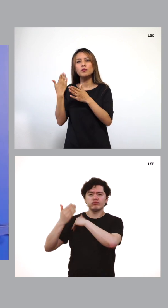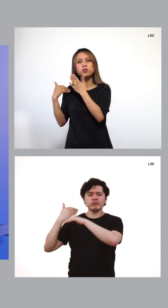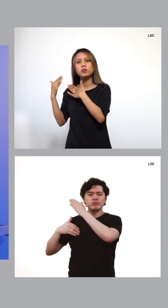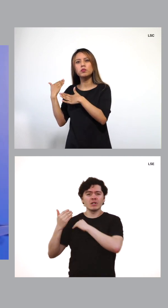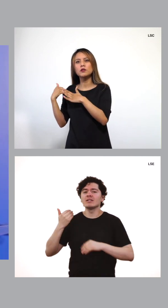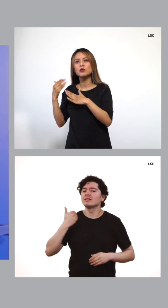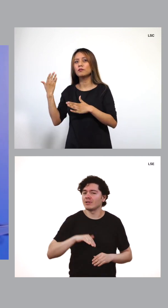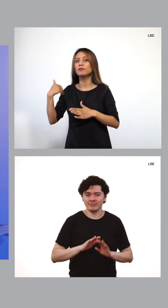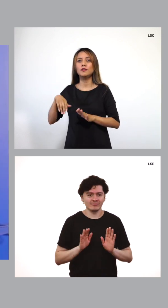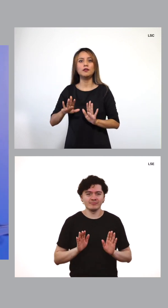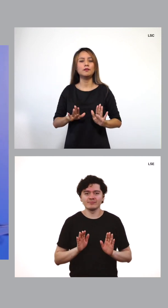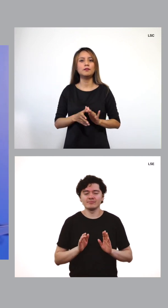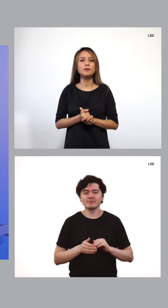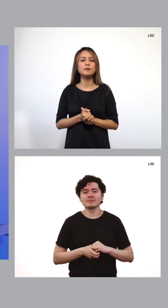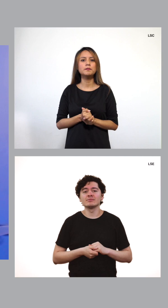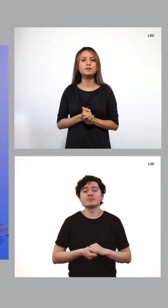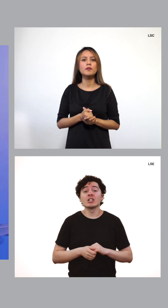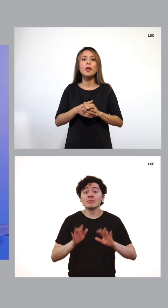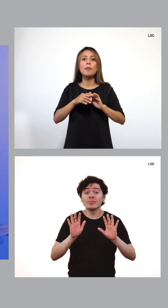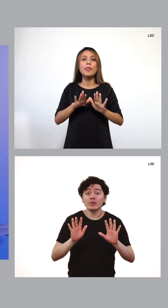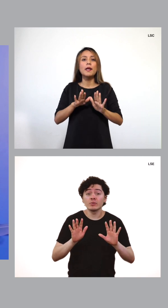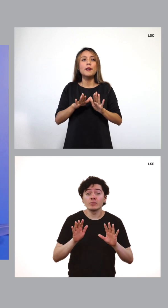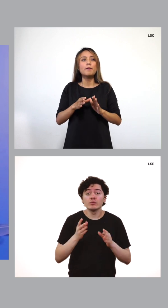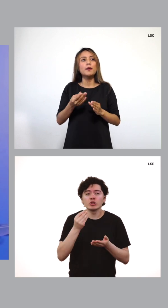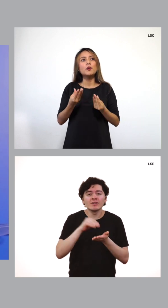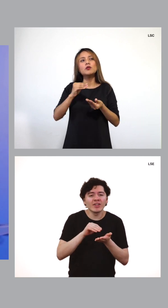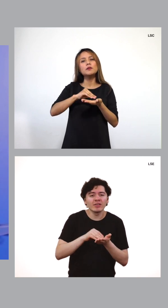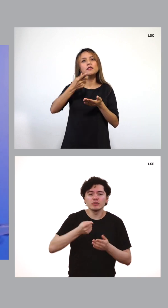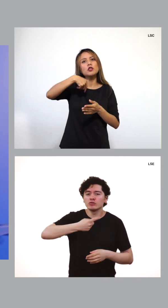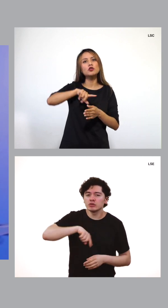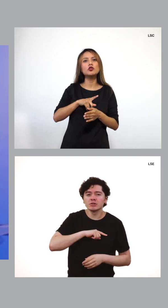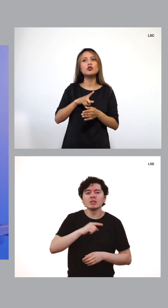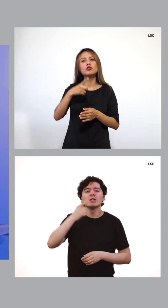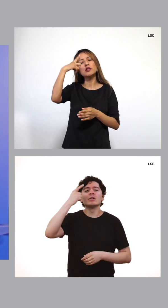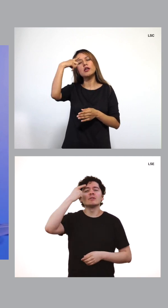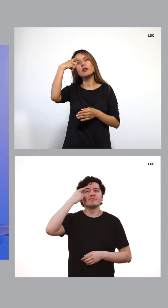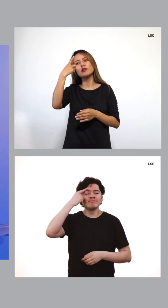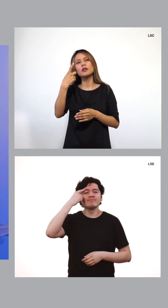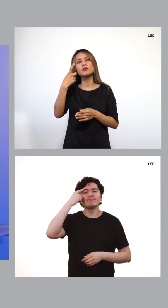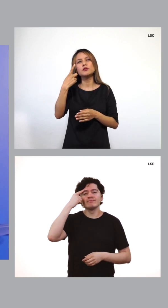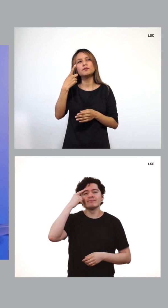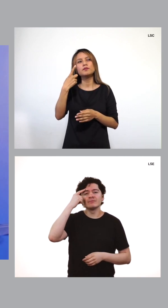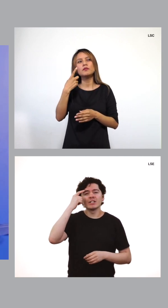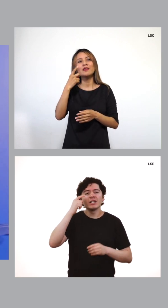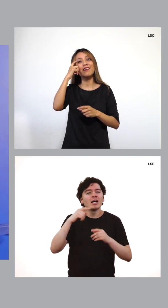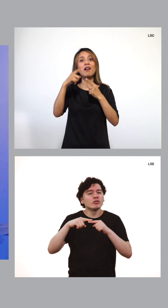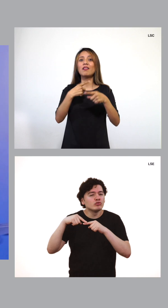Pero, como folclore, a veces nos hemos quedado enganchados en lo que sucedió. Esto es lo que pasó.